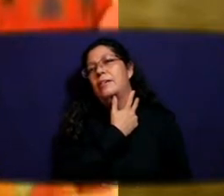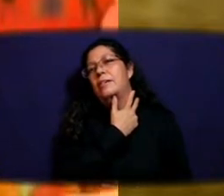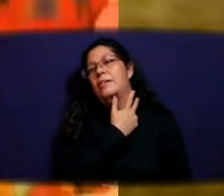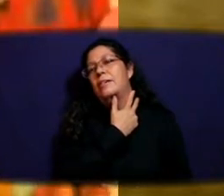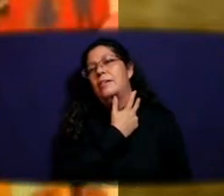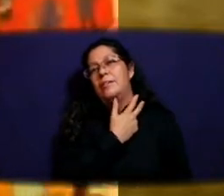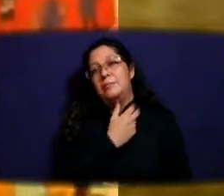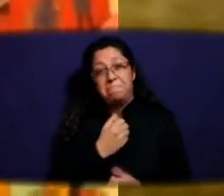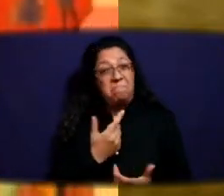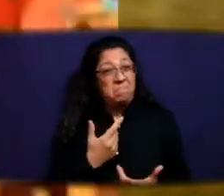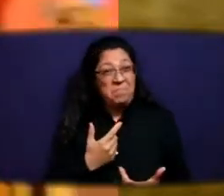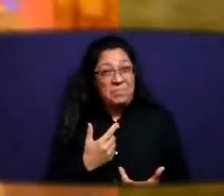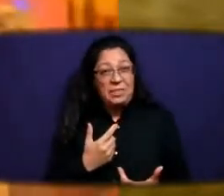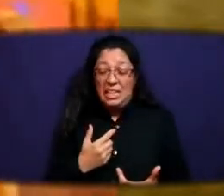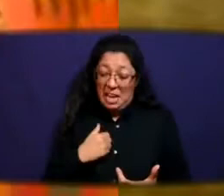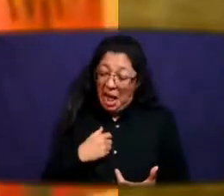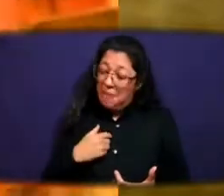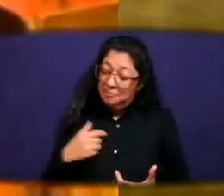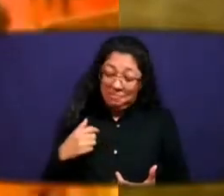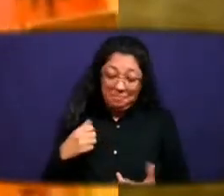Le pego a una vena y...